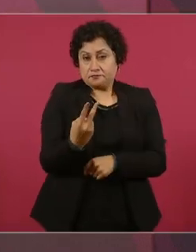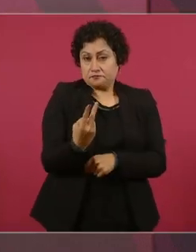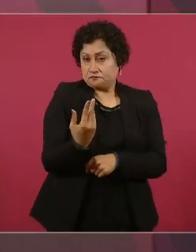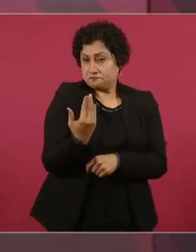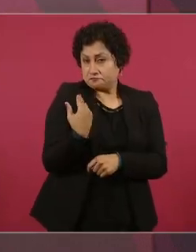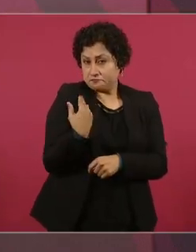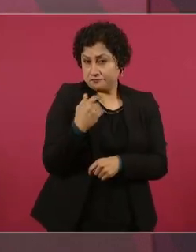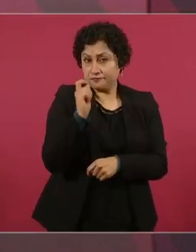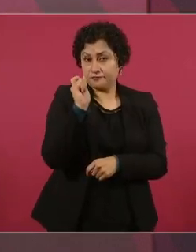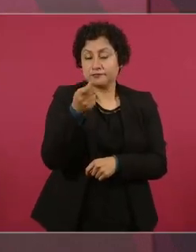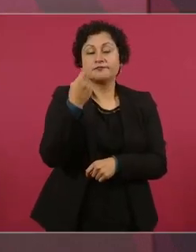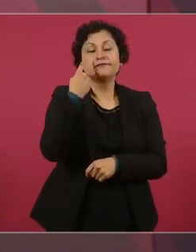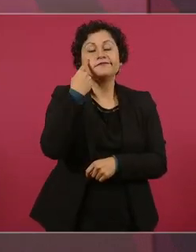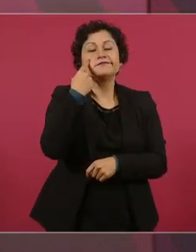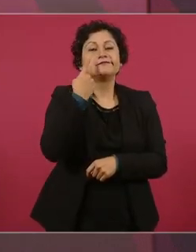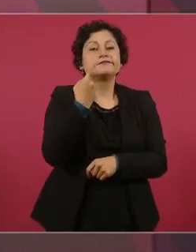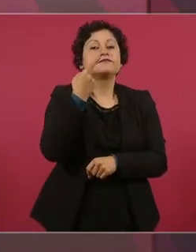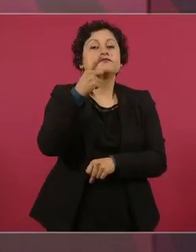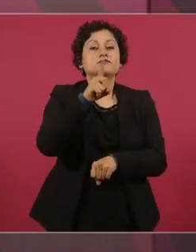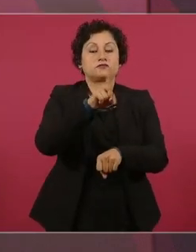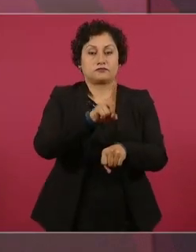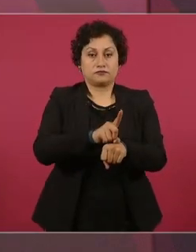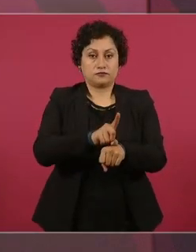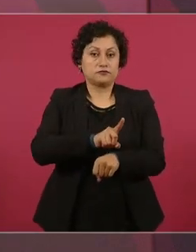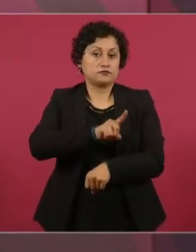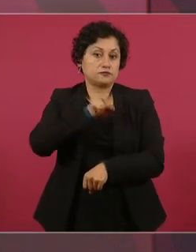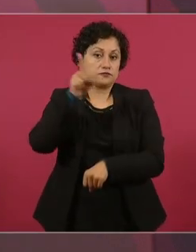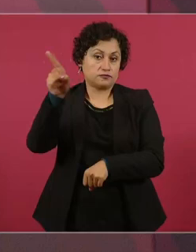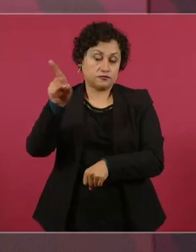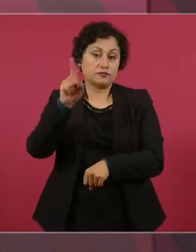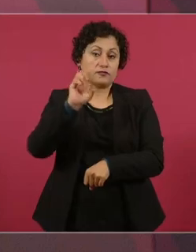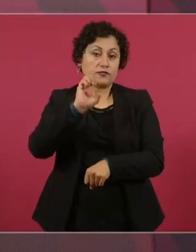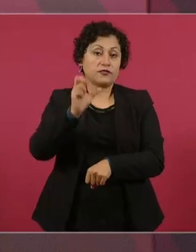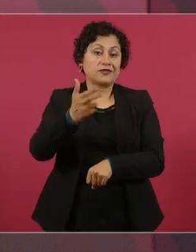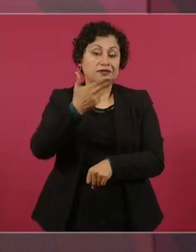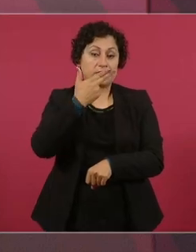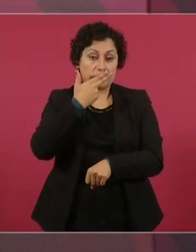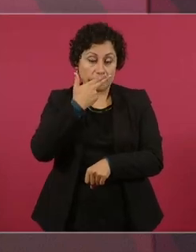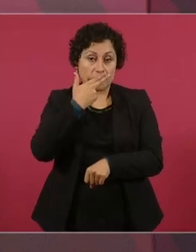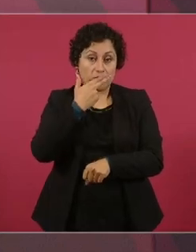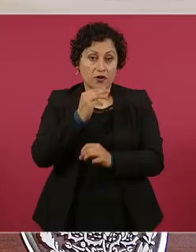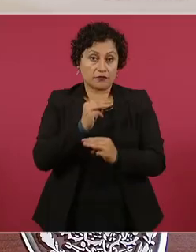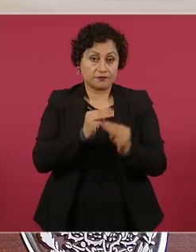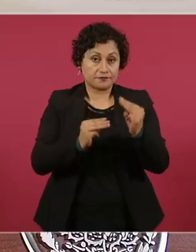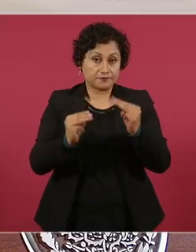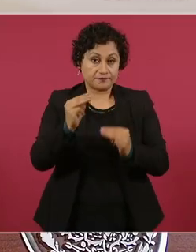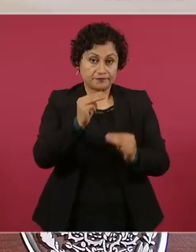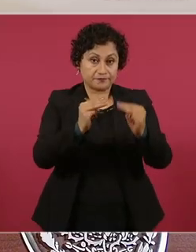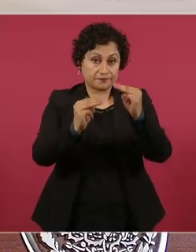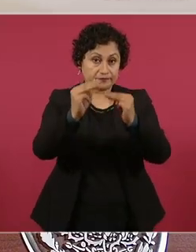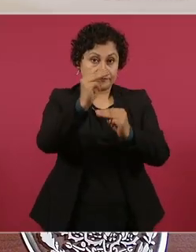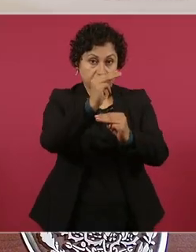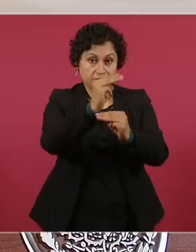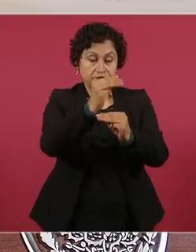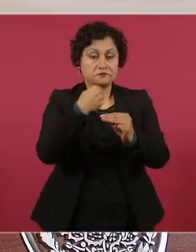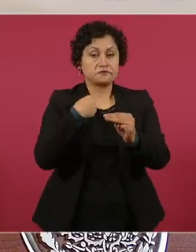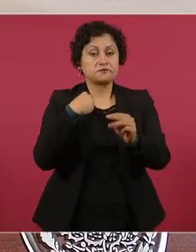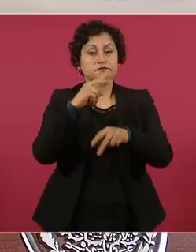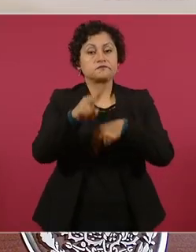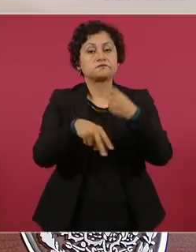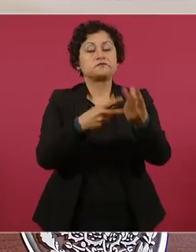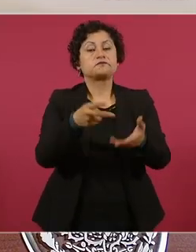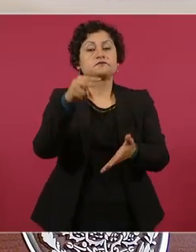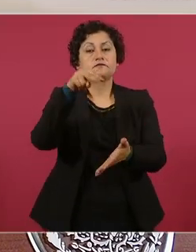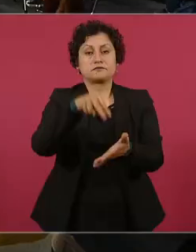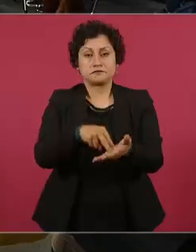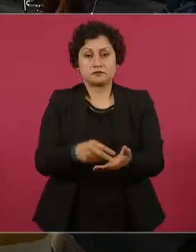Una vez, en la sierra de Chihuahua, me dijo un minero,